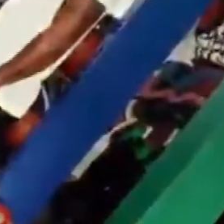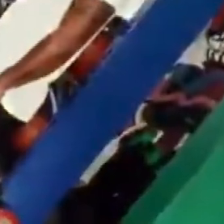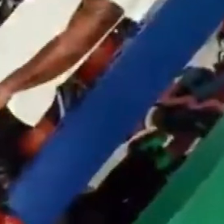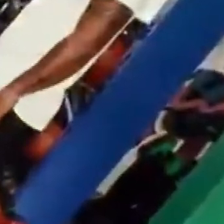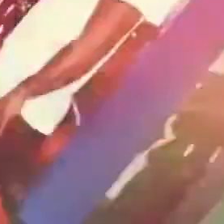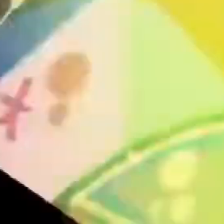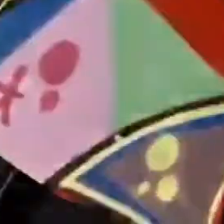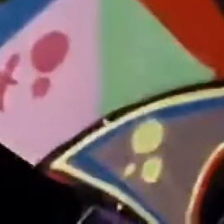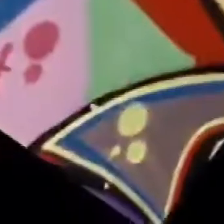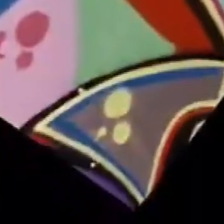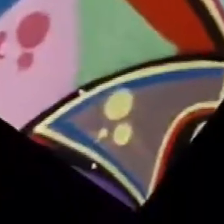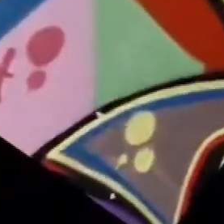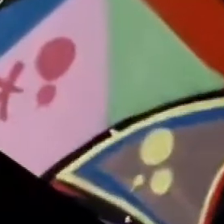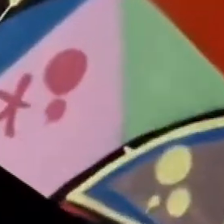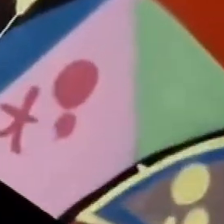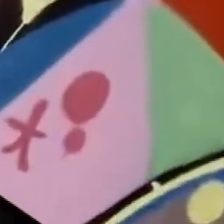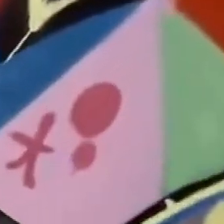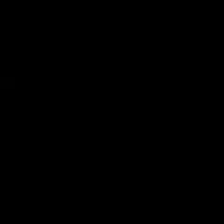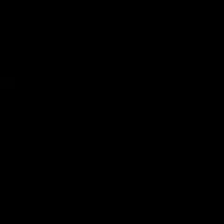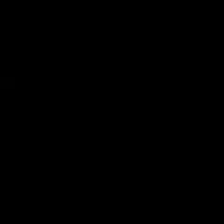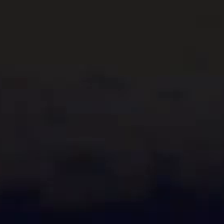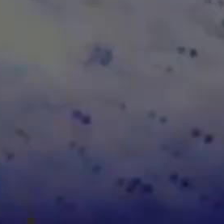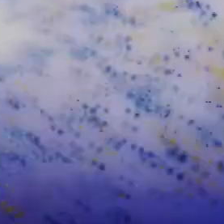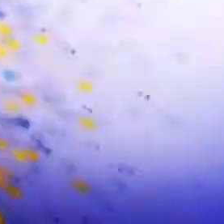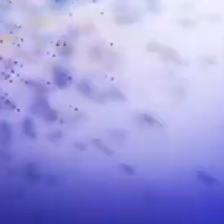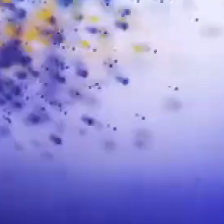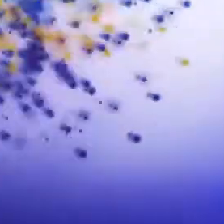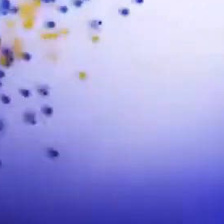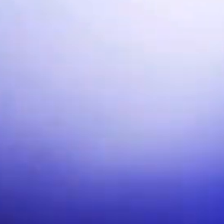frente a la escultura del Indio Pipatón.